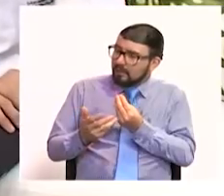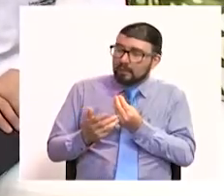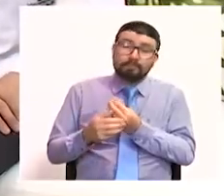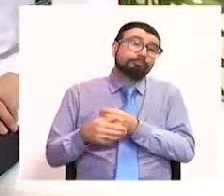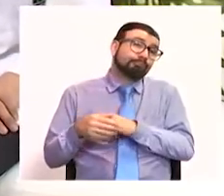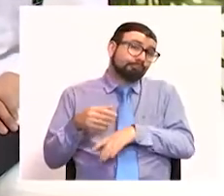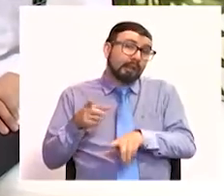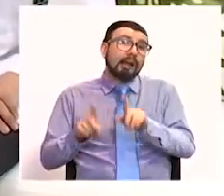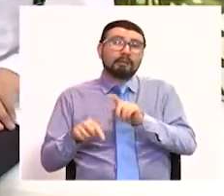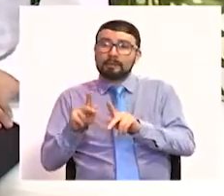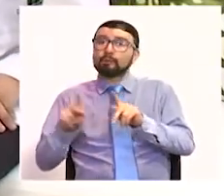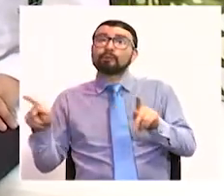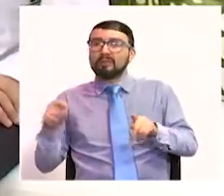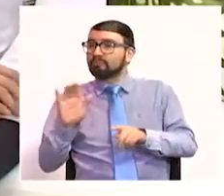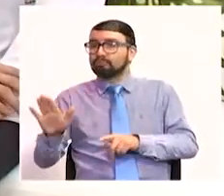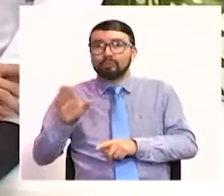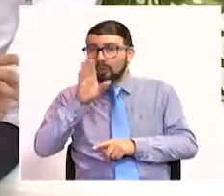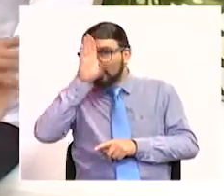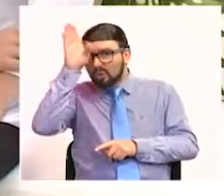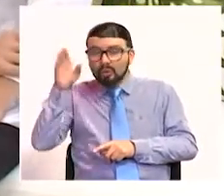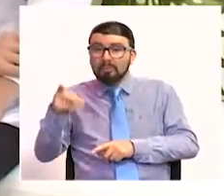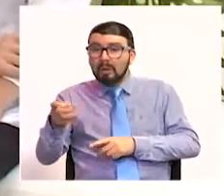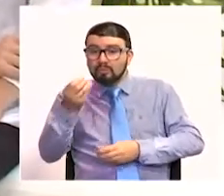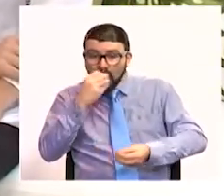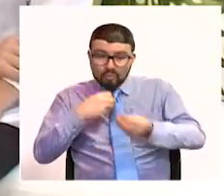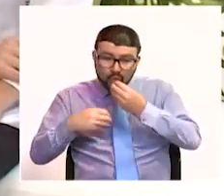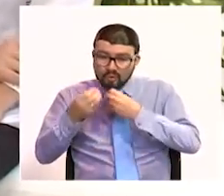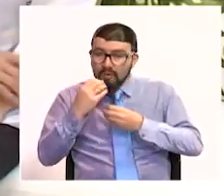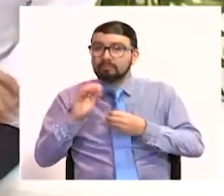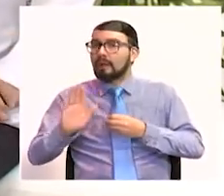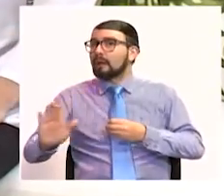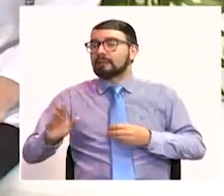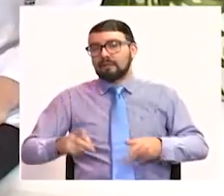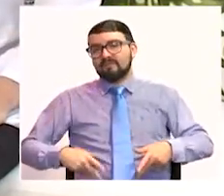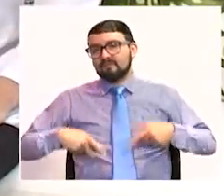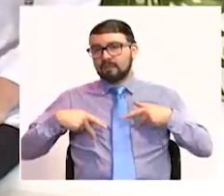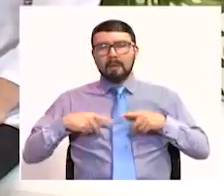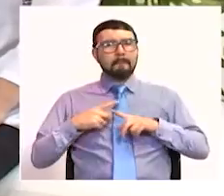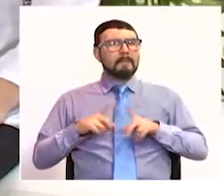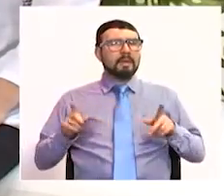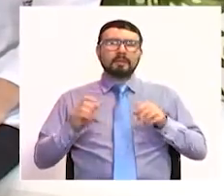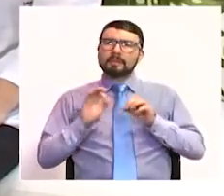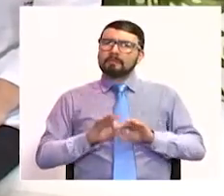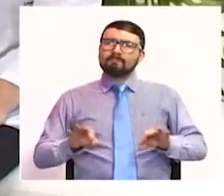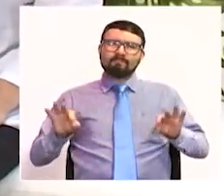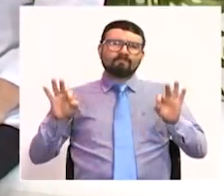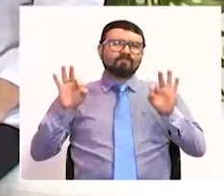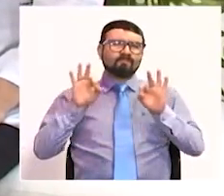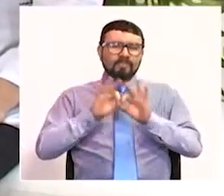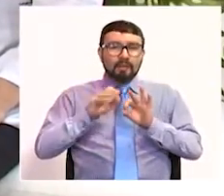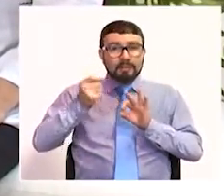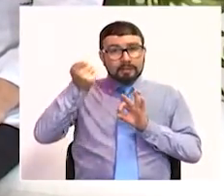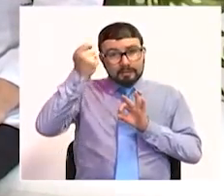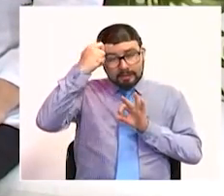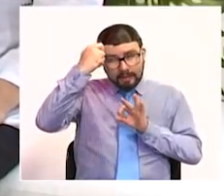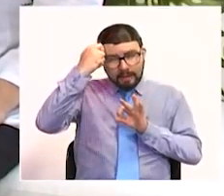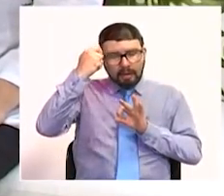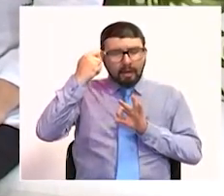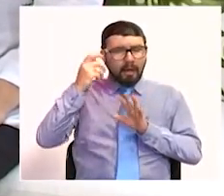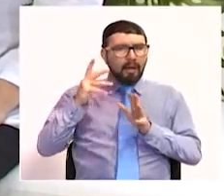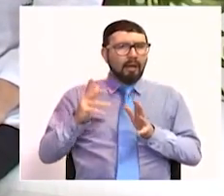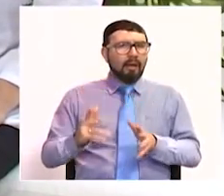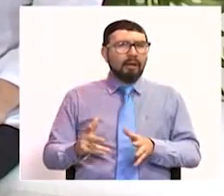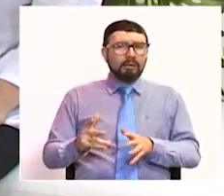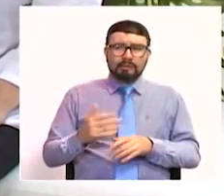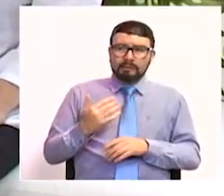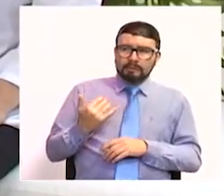hacen en su vida cotidiana, pero es muy importante caer en cuenta de que no